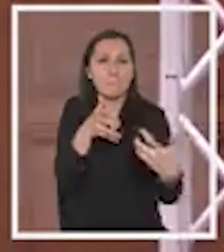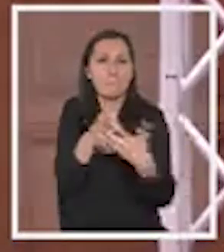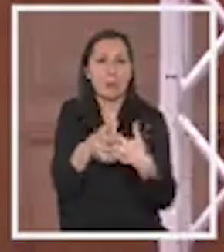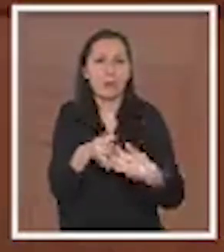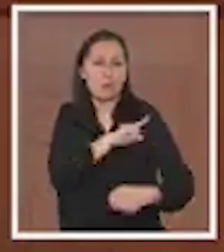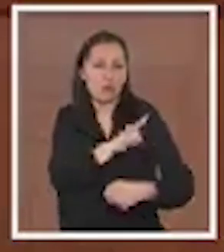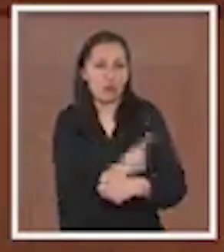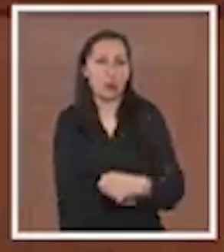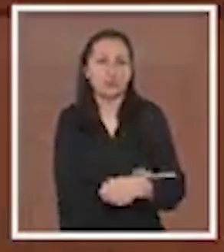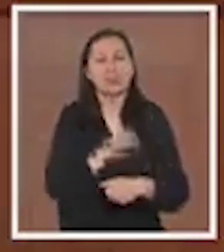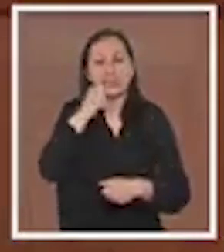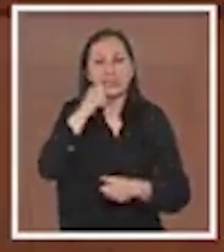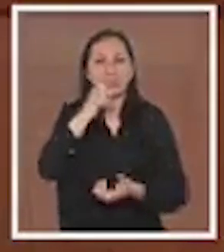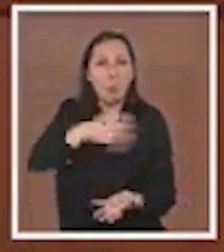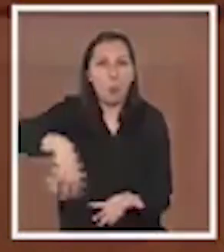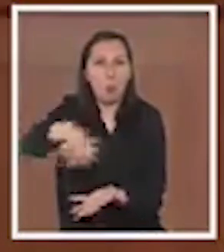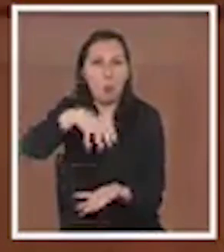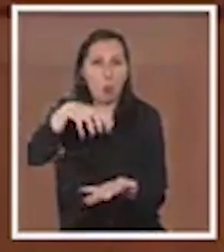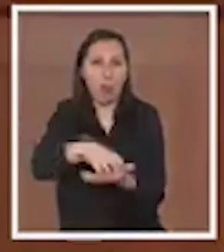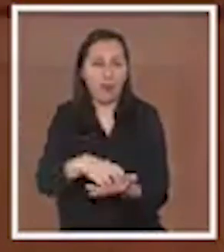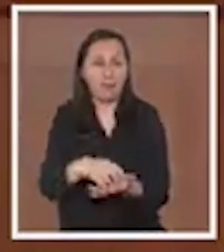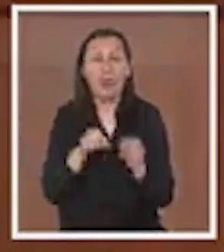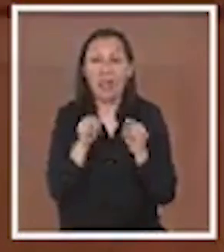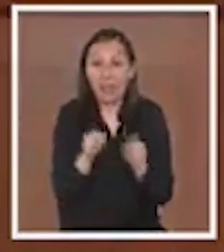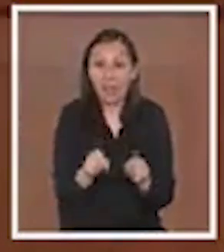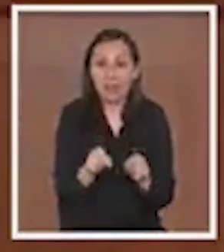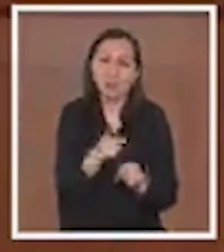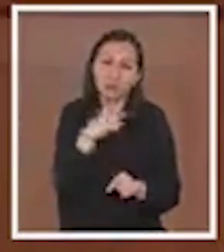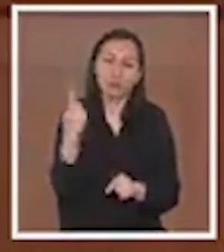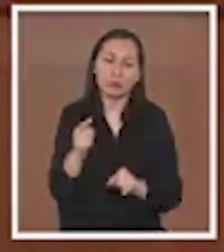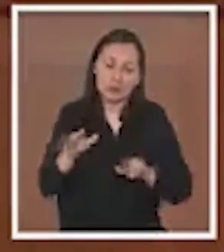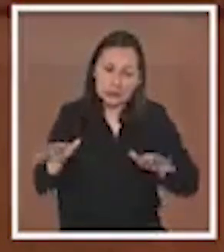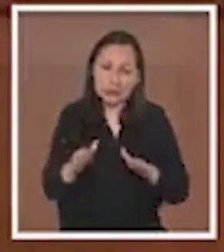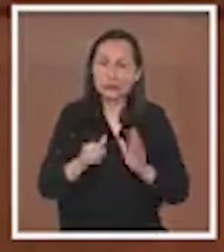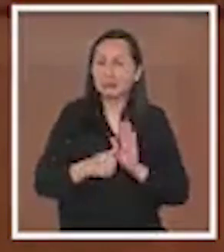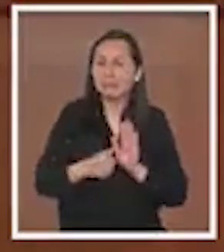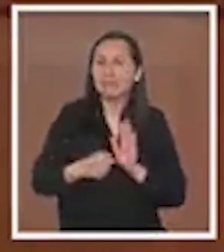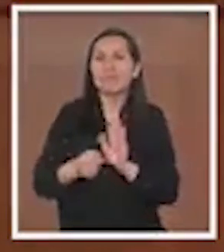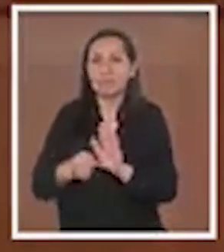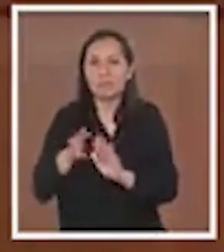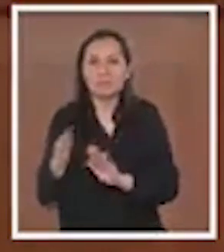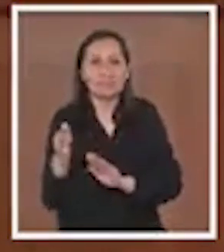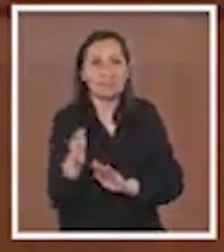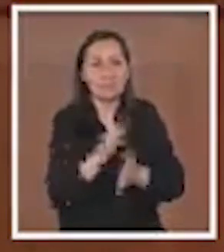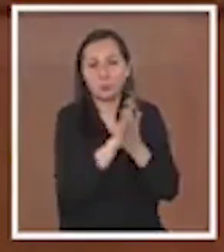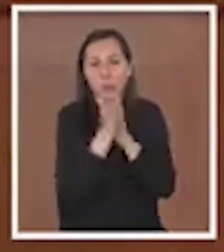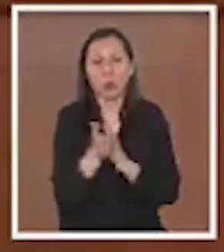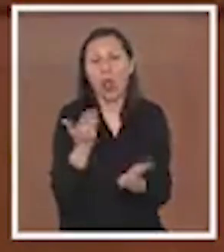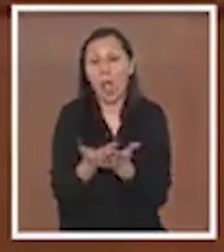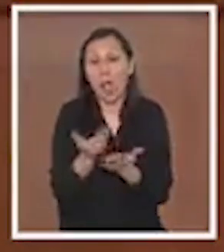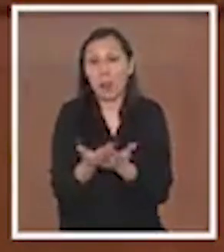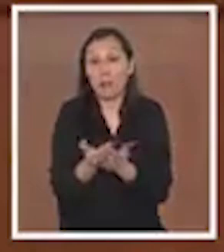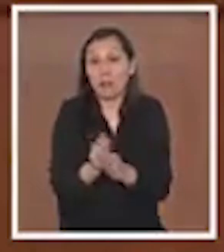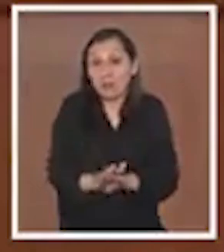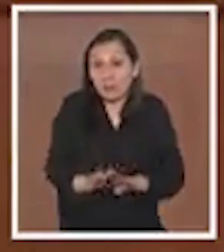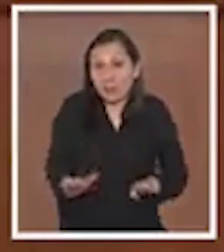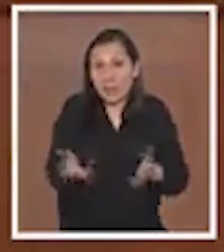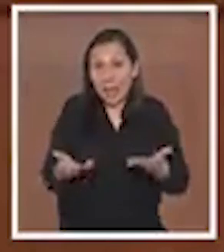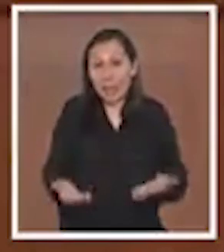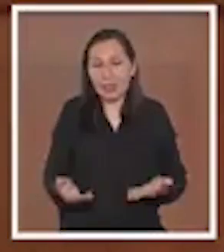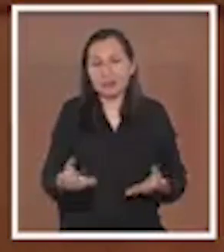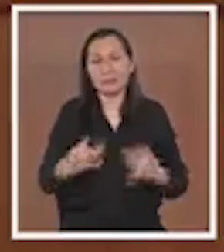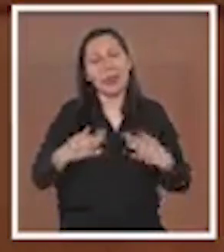es fortaleza de un pueblo. Y eso es algo que tenemos que llevar a todas partes. Quiero aprovechar y terminar en esta